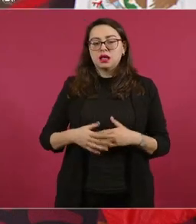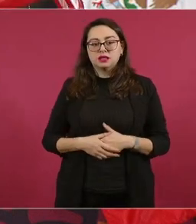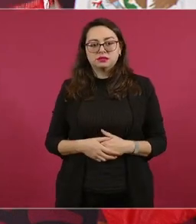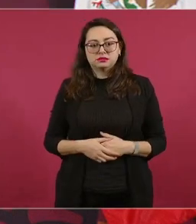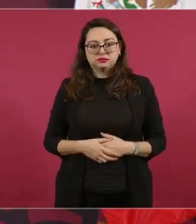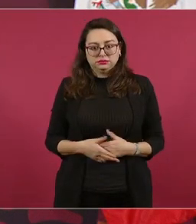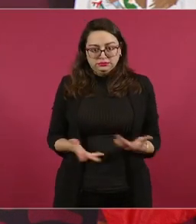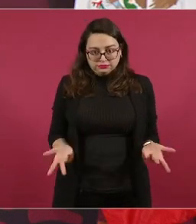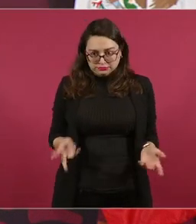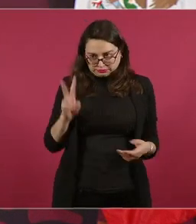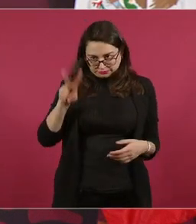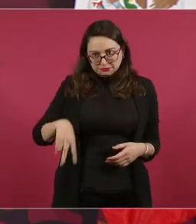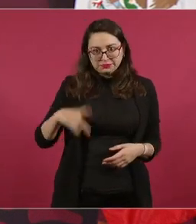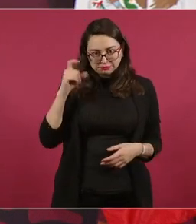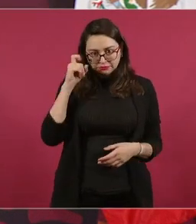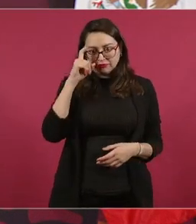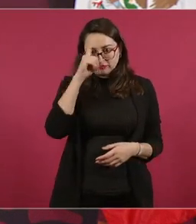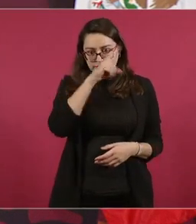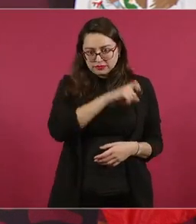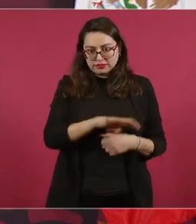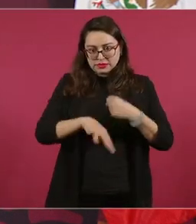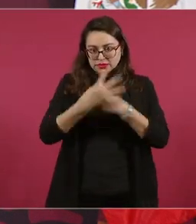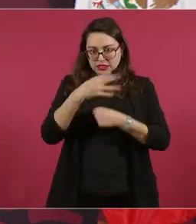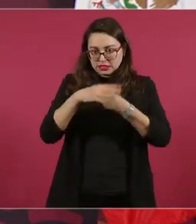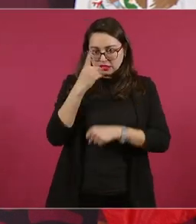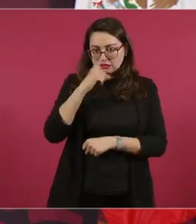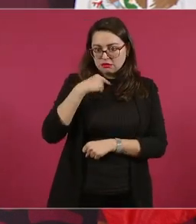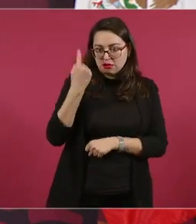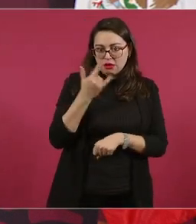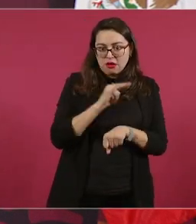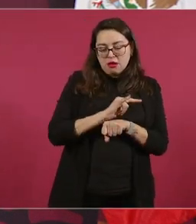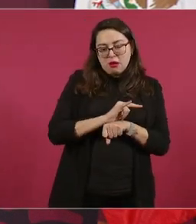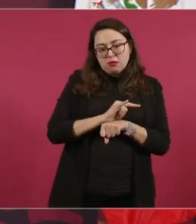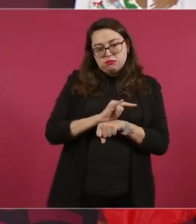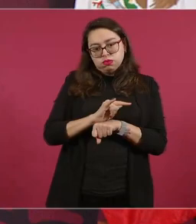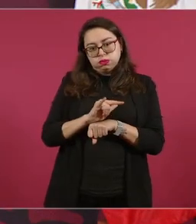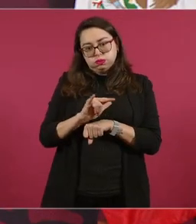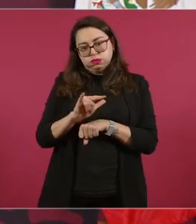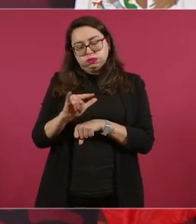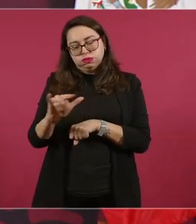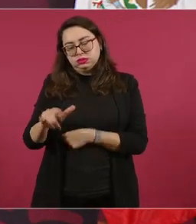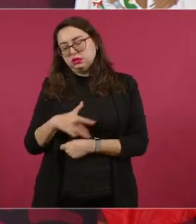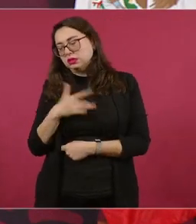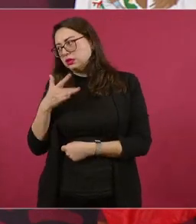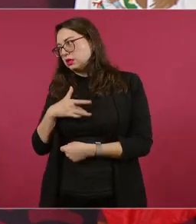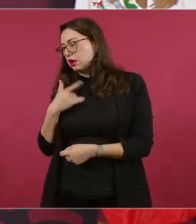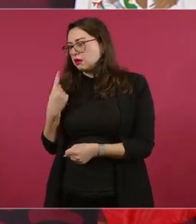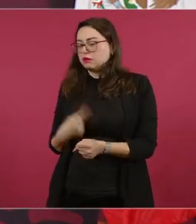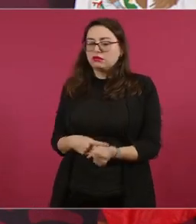Vuelos de veras, de 12, 14 horas. ¿Sí? Vienen enfermos.